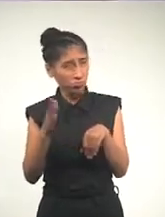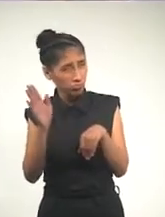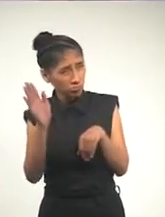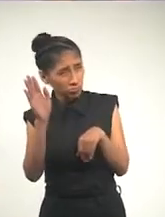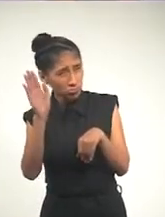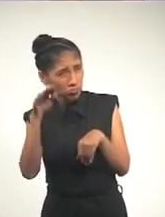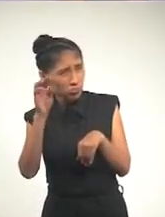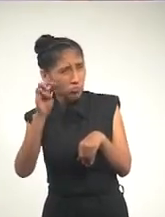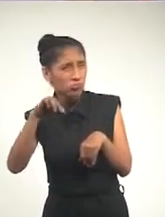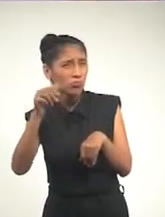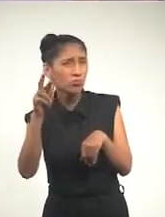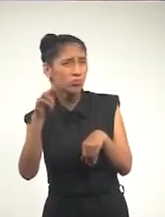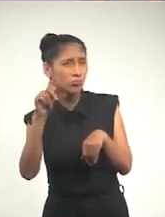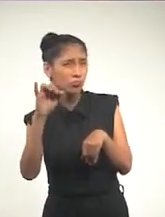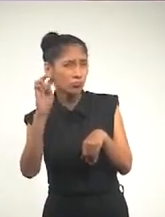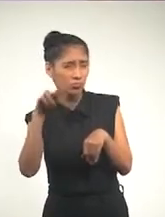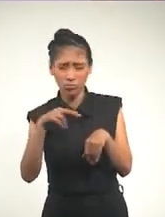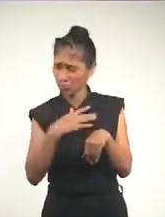¿Sabes, Martina?